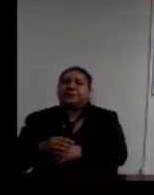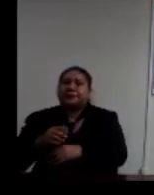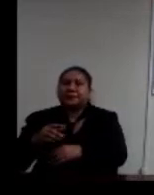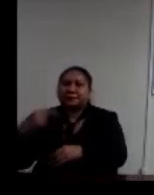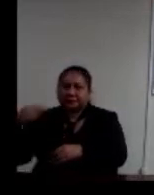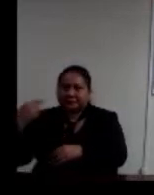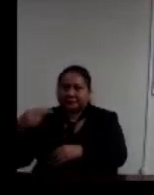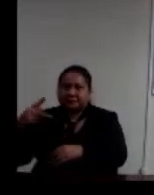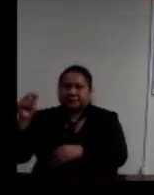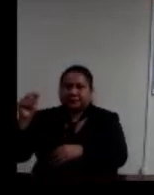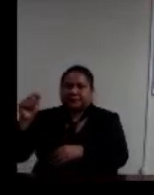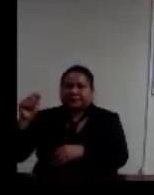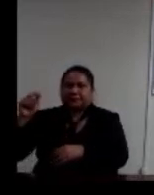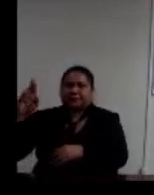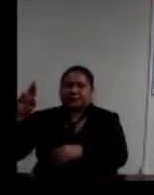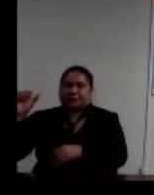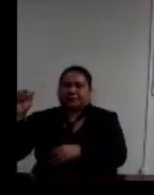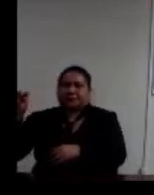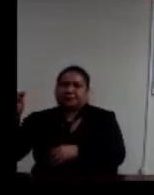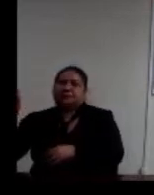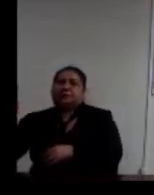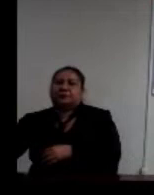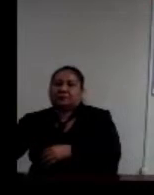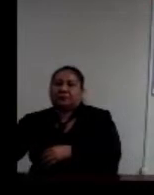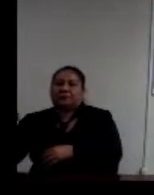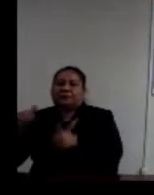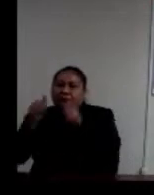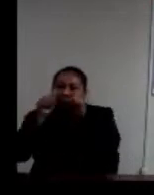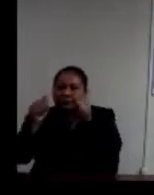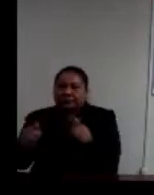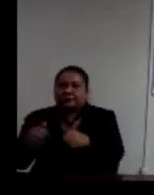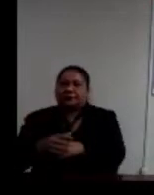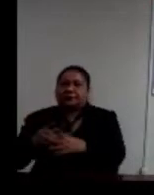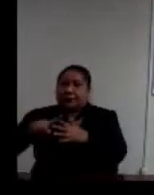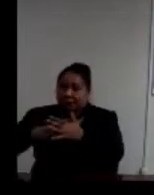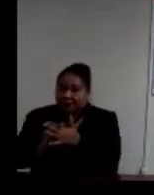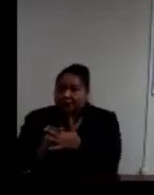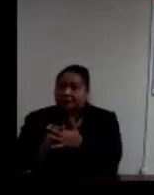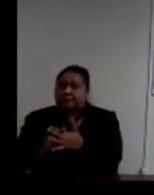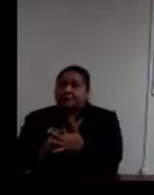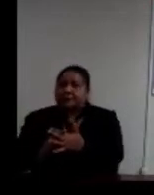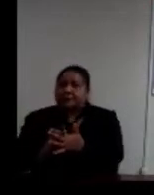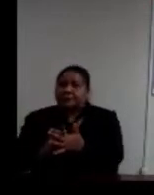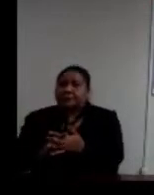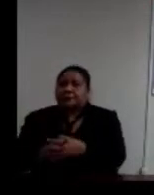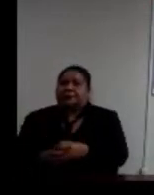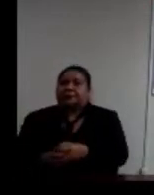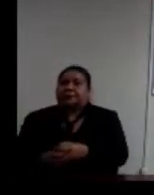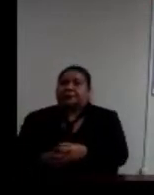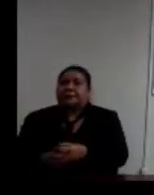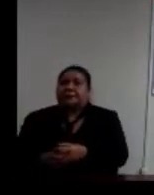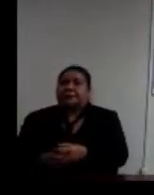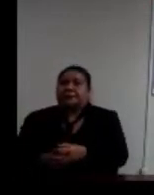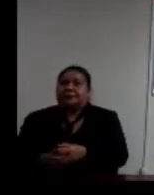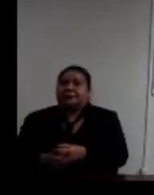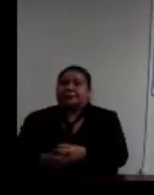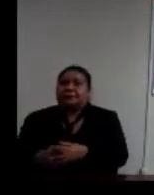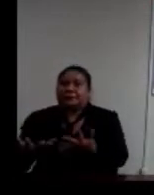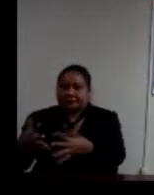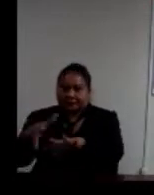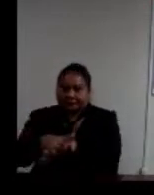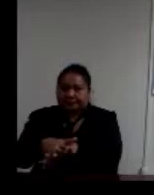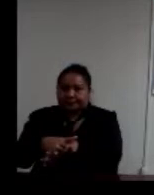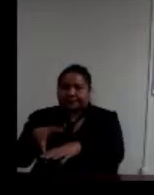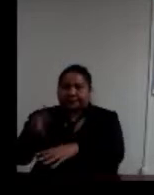trastorno por déficit de la atención e hiperactividad. El principal dato o enfermedad agregada se